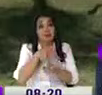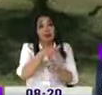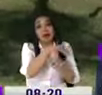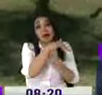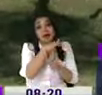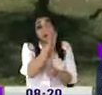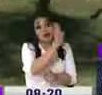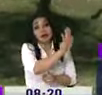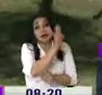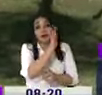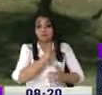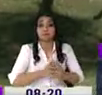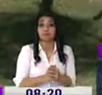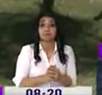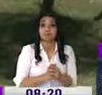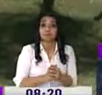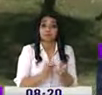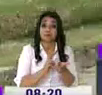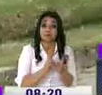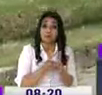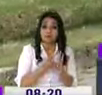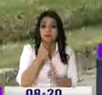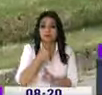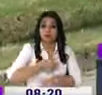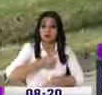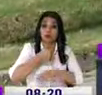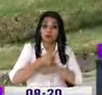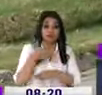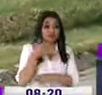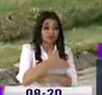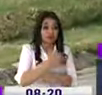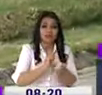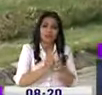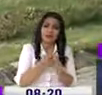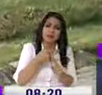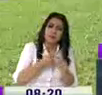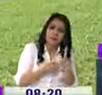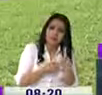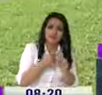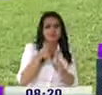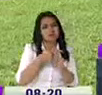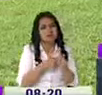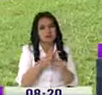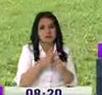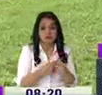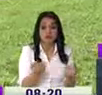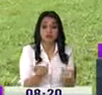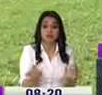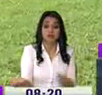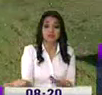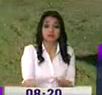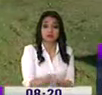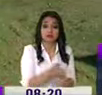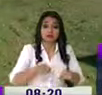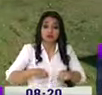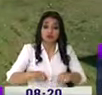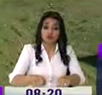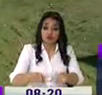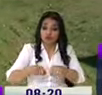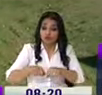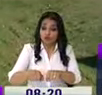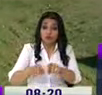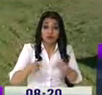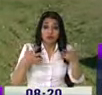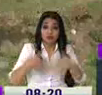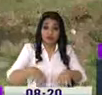vecinos aseguran que las autoridades únicamente acuden cada mes o cada mes y medio a podar el césped, pero este trabajo no es suficiente para